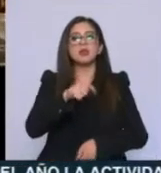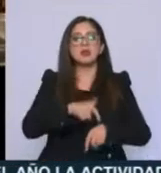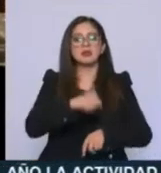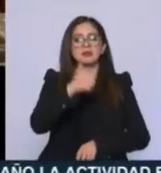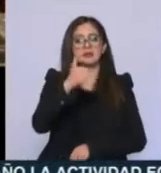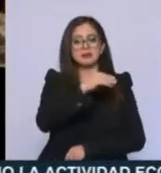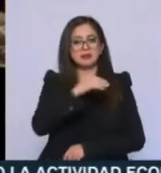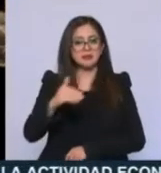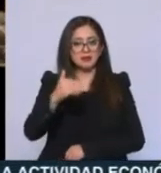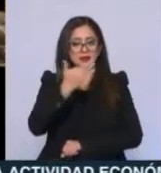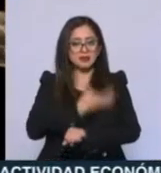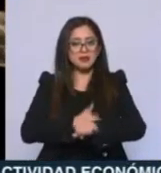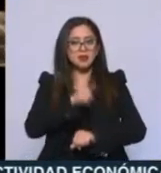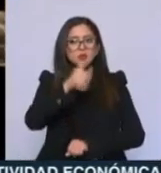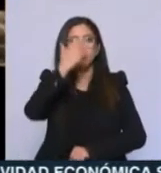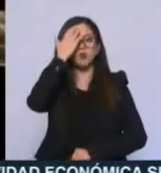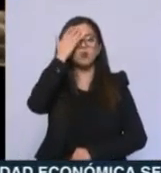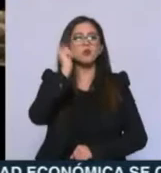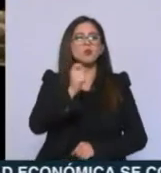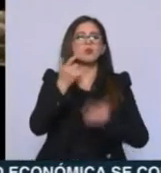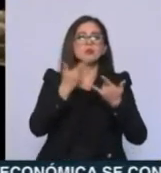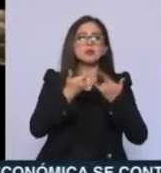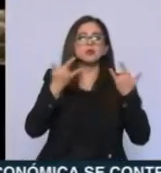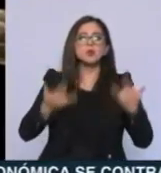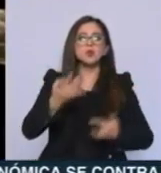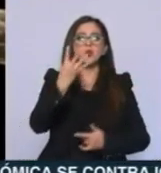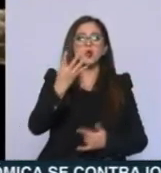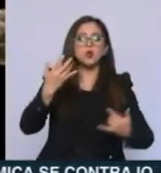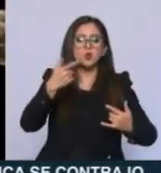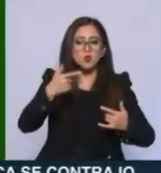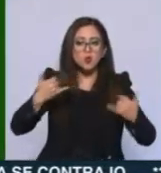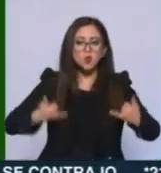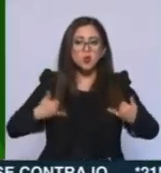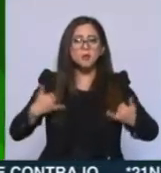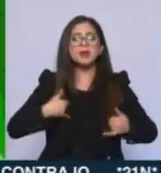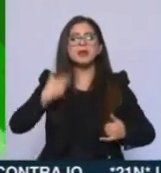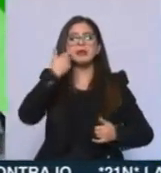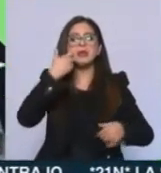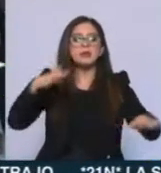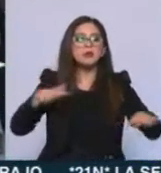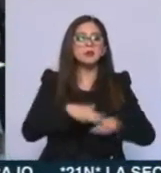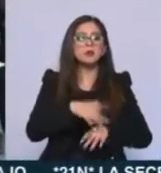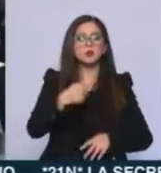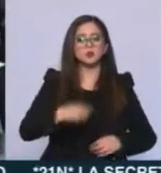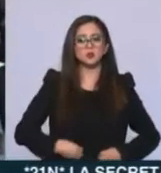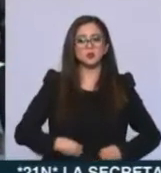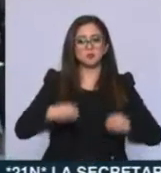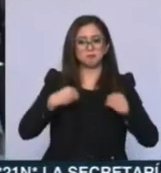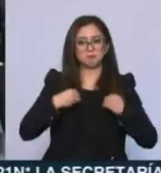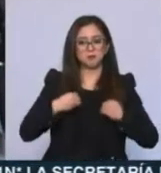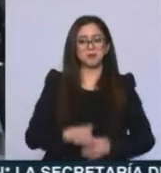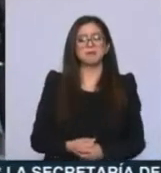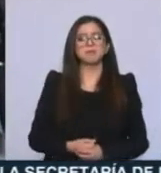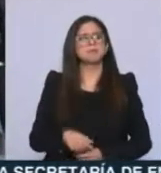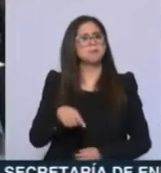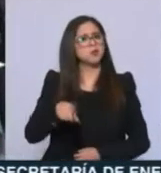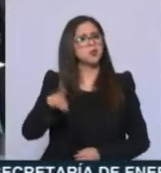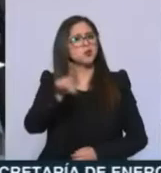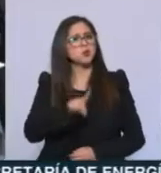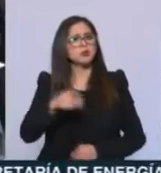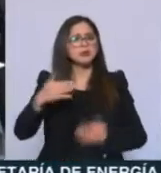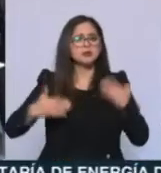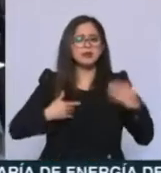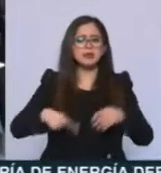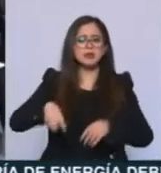horas y conozca la historia de 4 chicos que esperan que algo le dé sentido a su existencia. Y este domingo celebra el Día